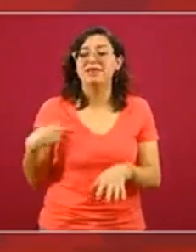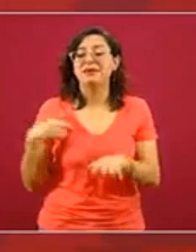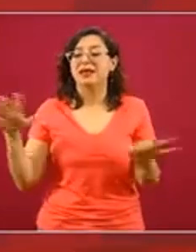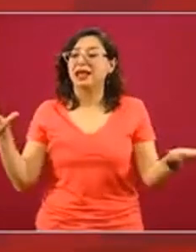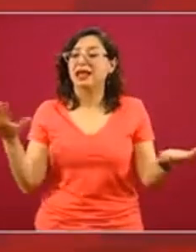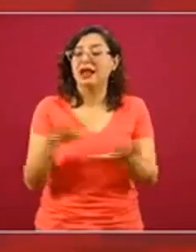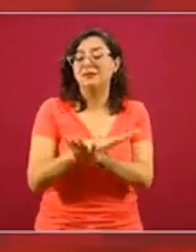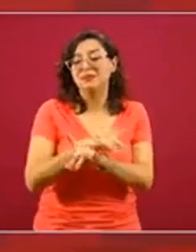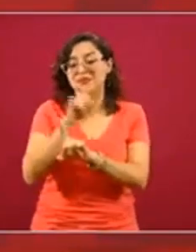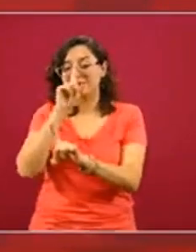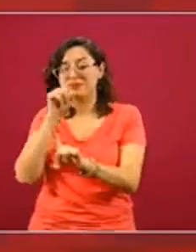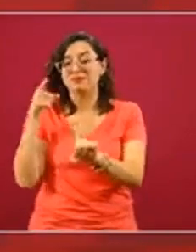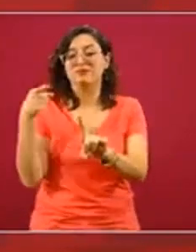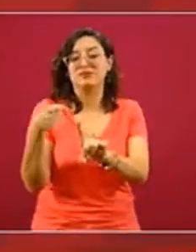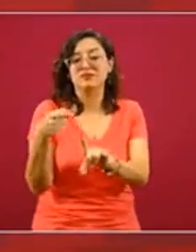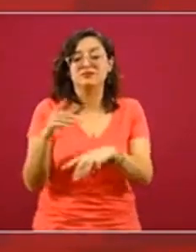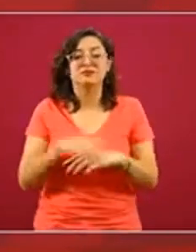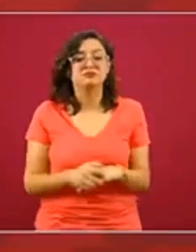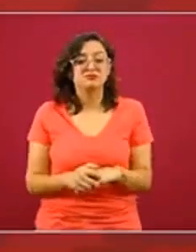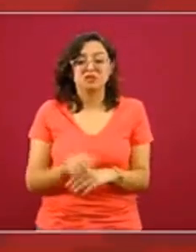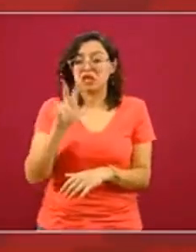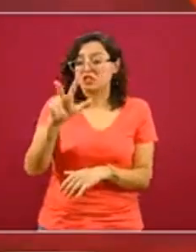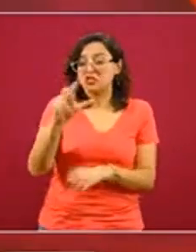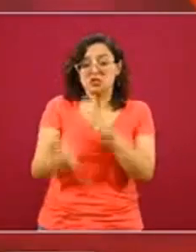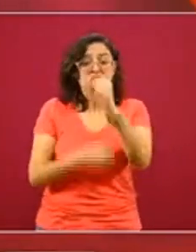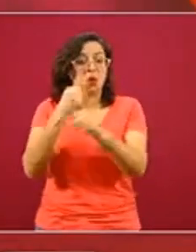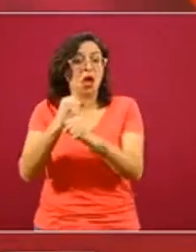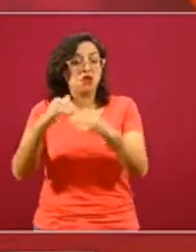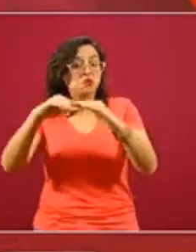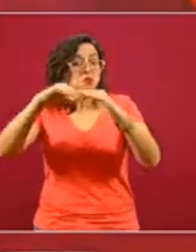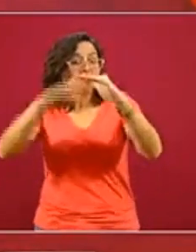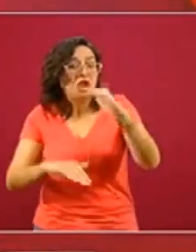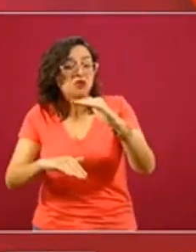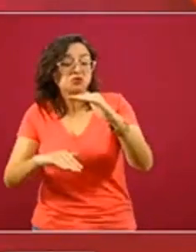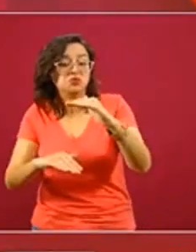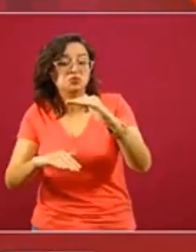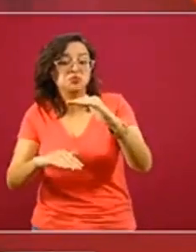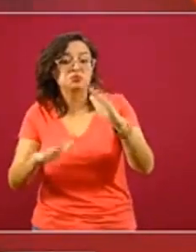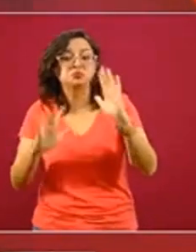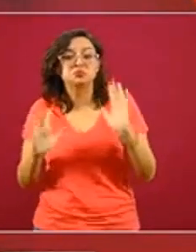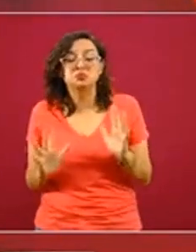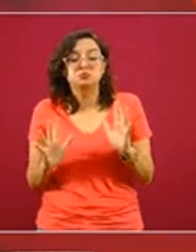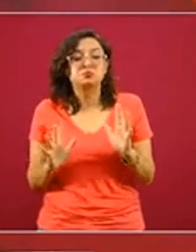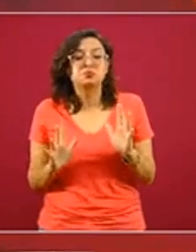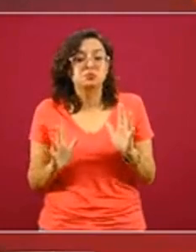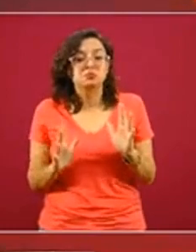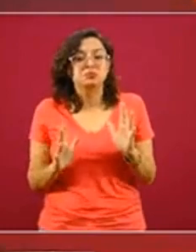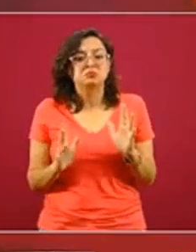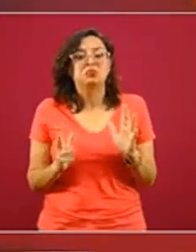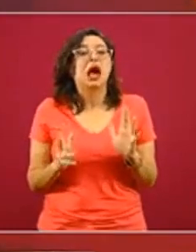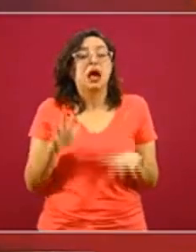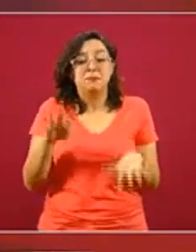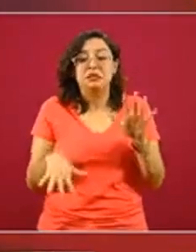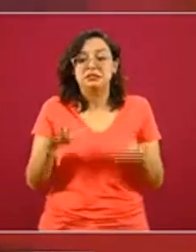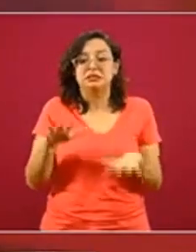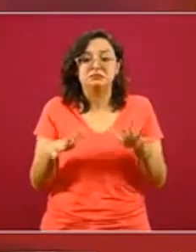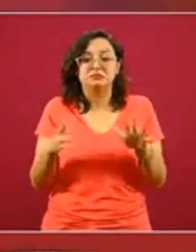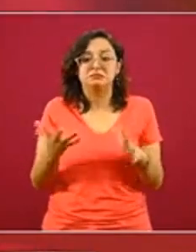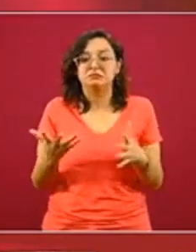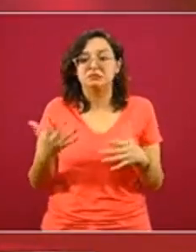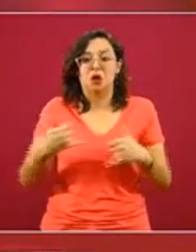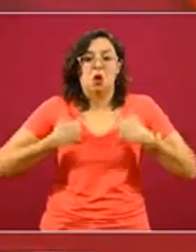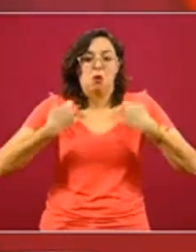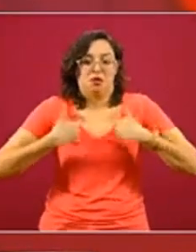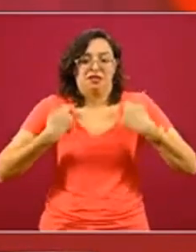excepto quien tenga menos de 18 años y por lo tanto en México no es legalmente mayor de edad, aunque la gran mayoría de los adolescentes